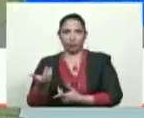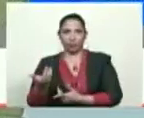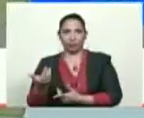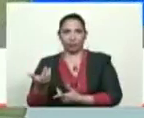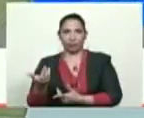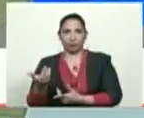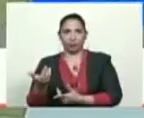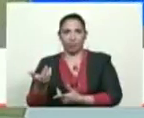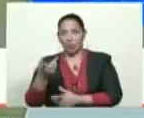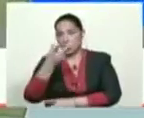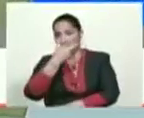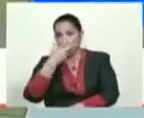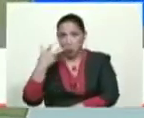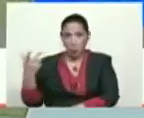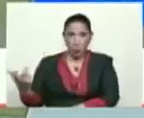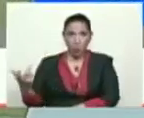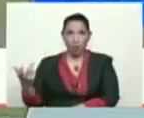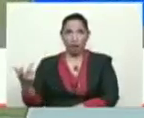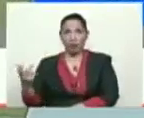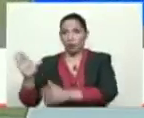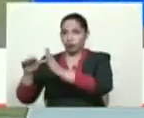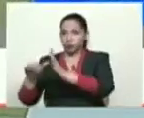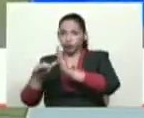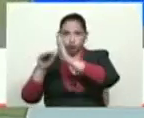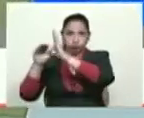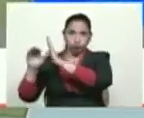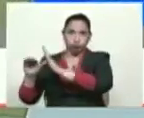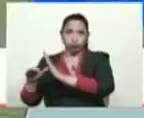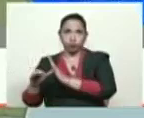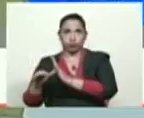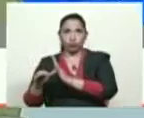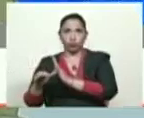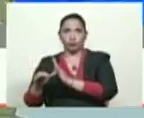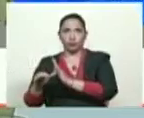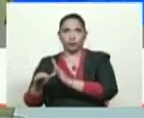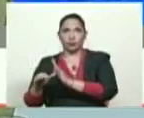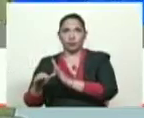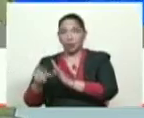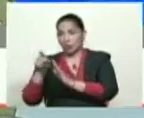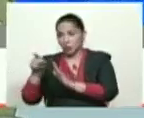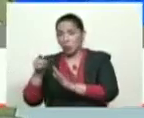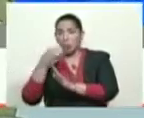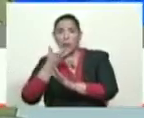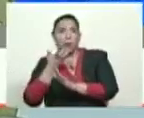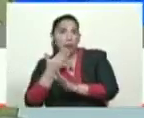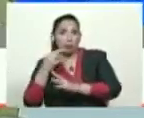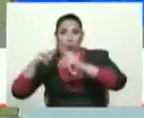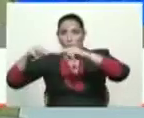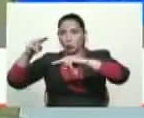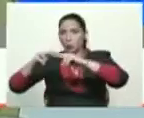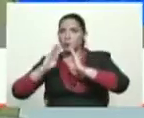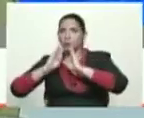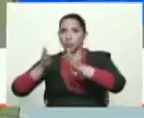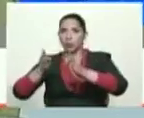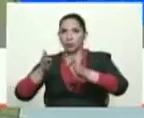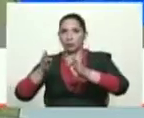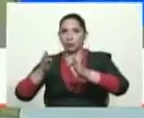para la droga para el delito si tú construyes un bolívar